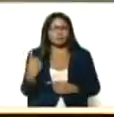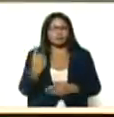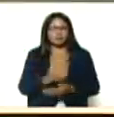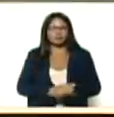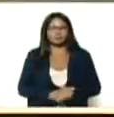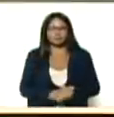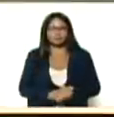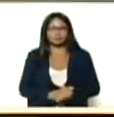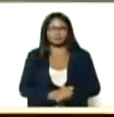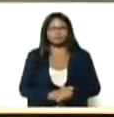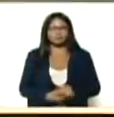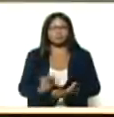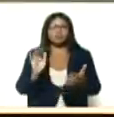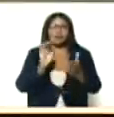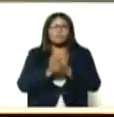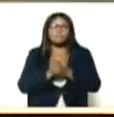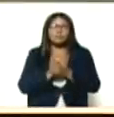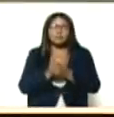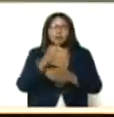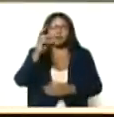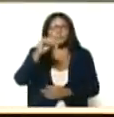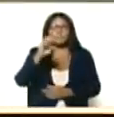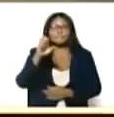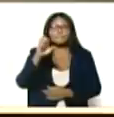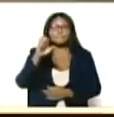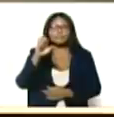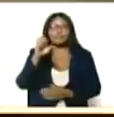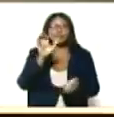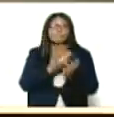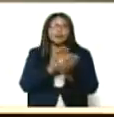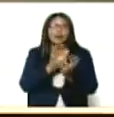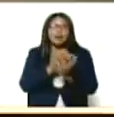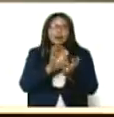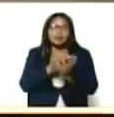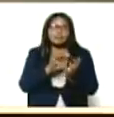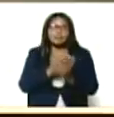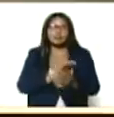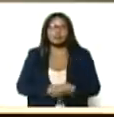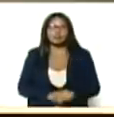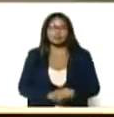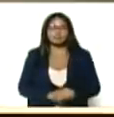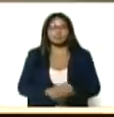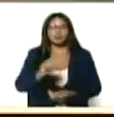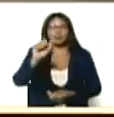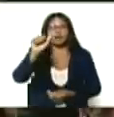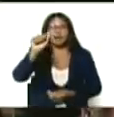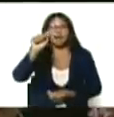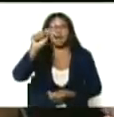La compañera margariteña, diputada América Pérez.